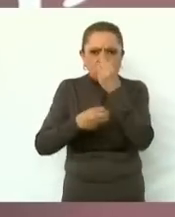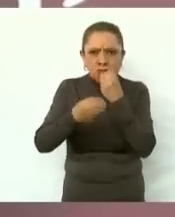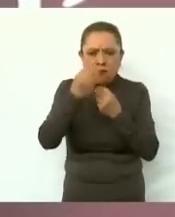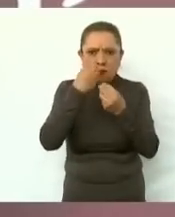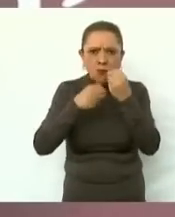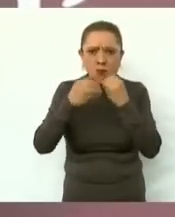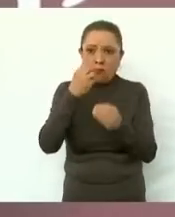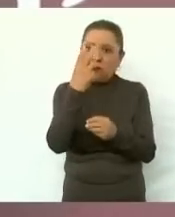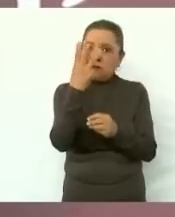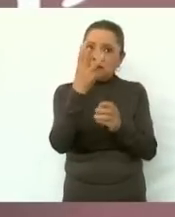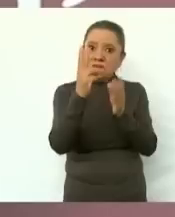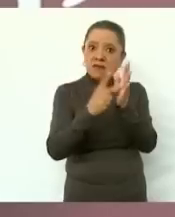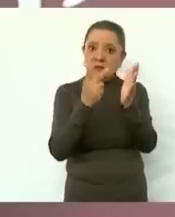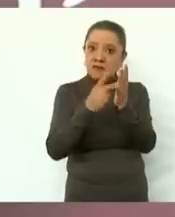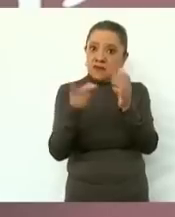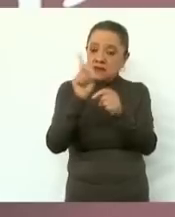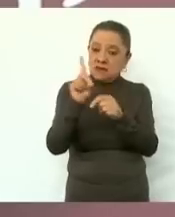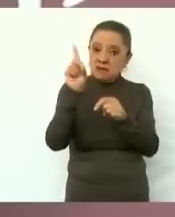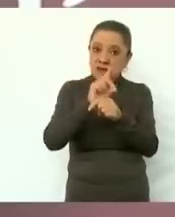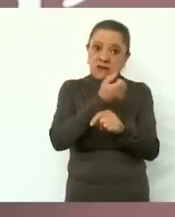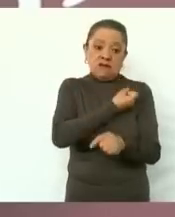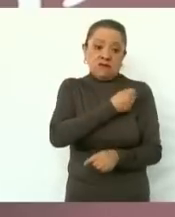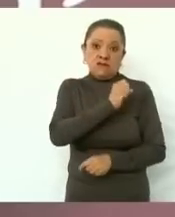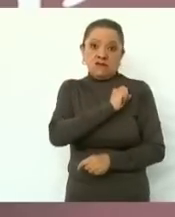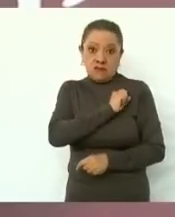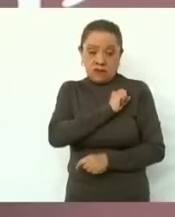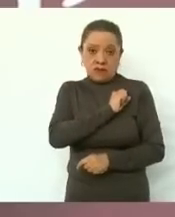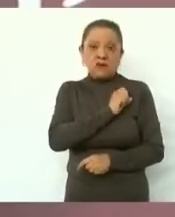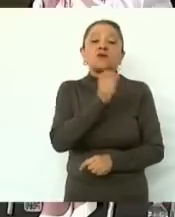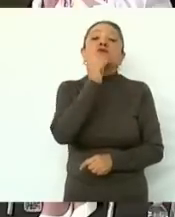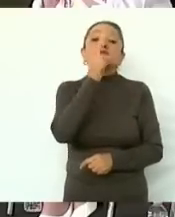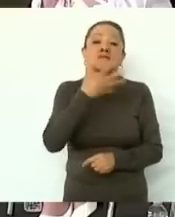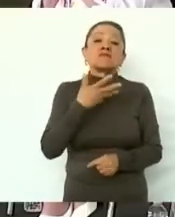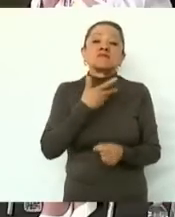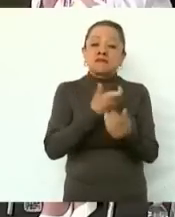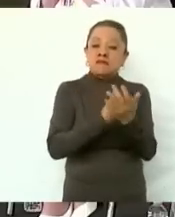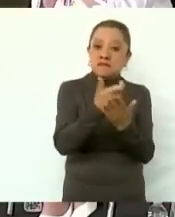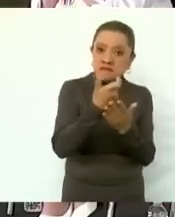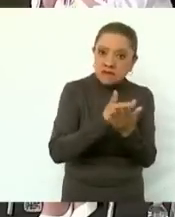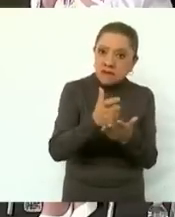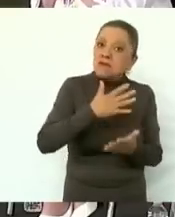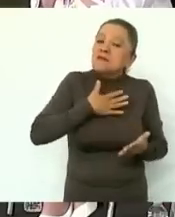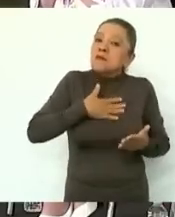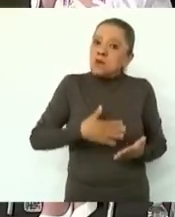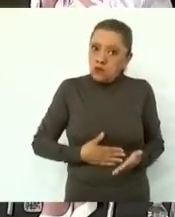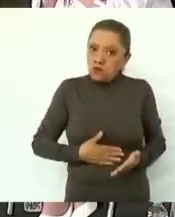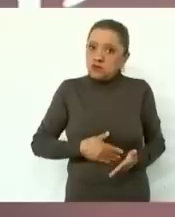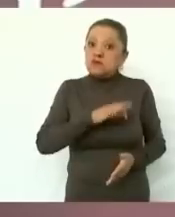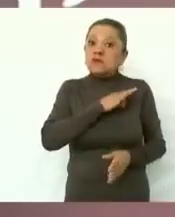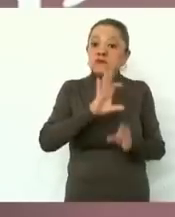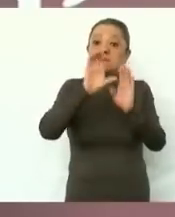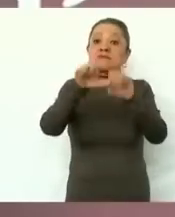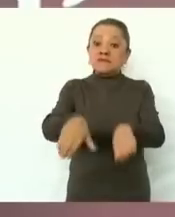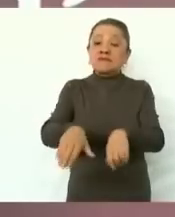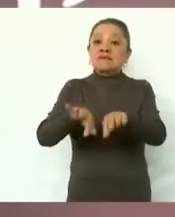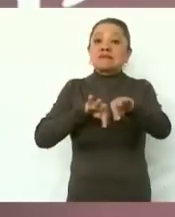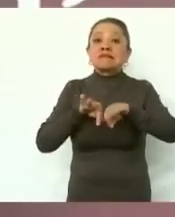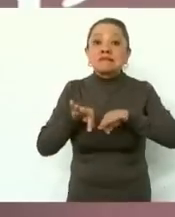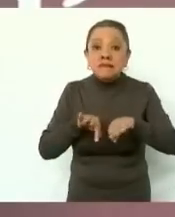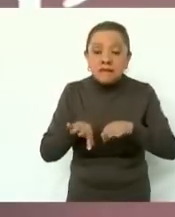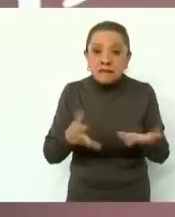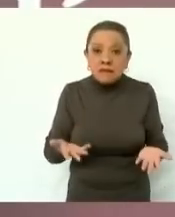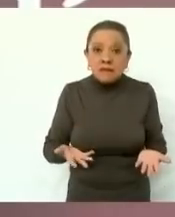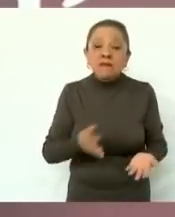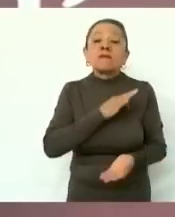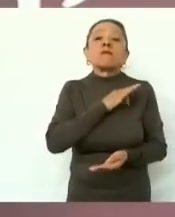día, puedan tener acceso a un salario justo, puedan tener acceso a un empleo, puedan tener derecho a trabajar